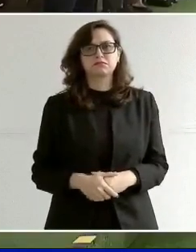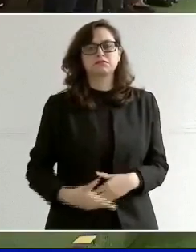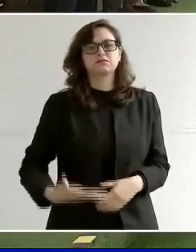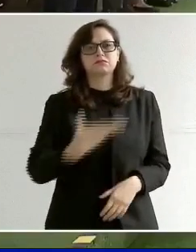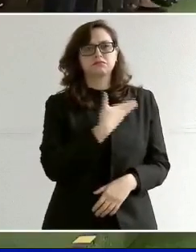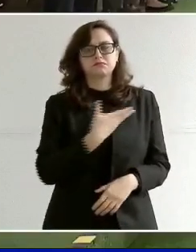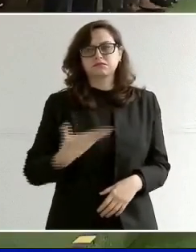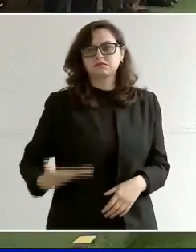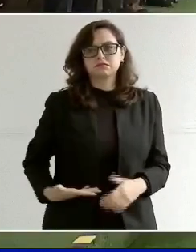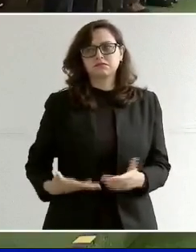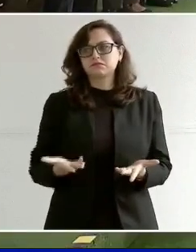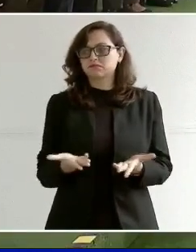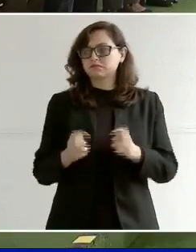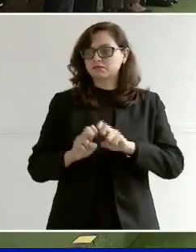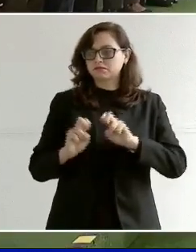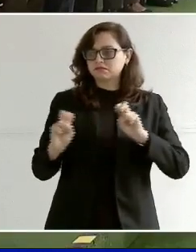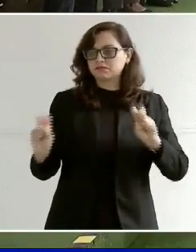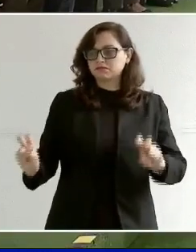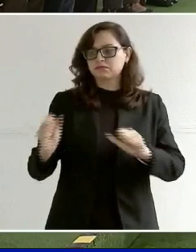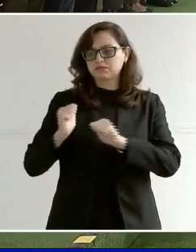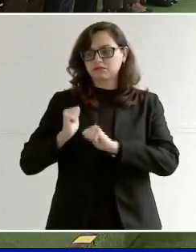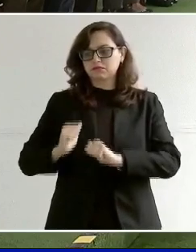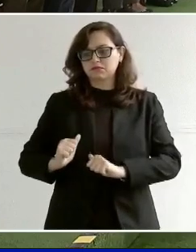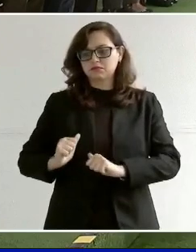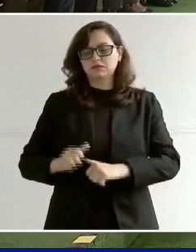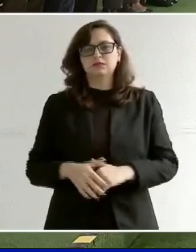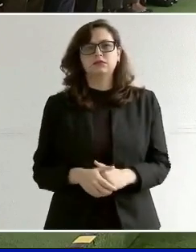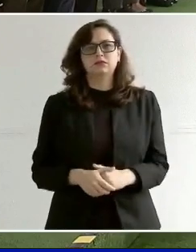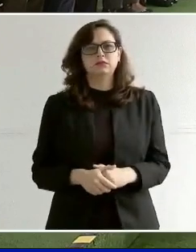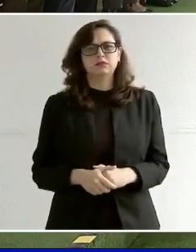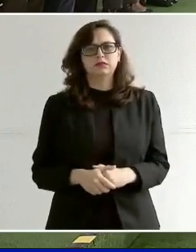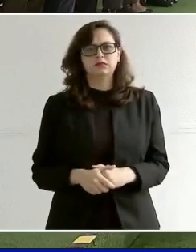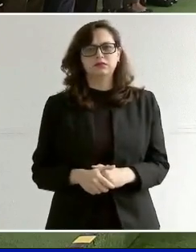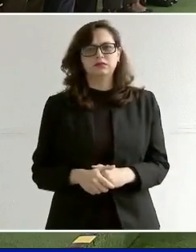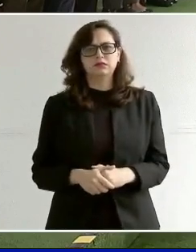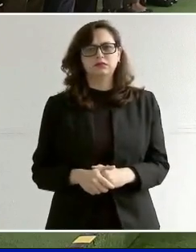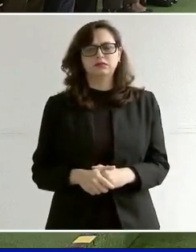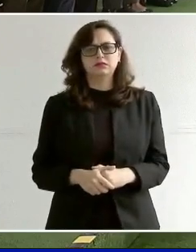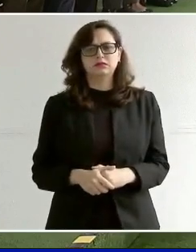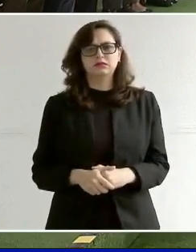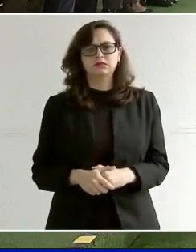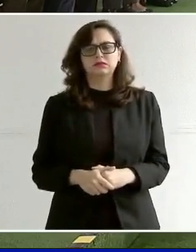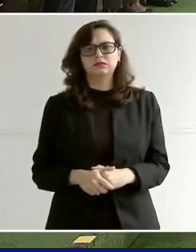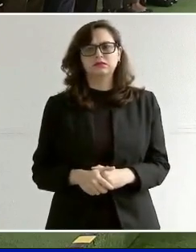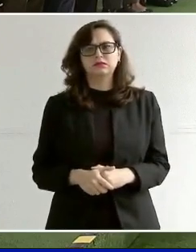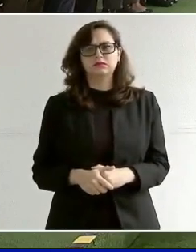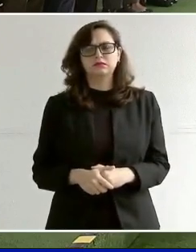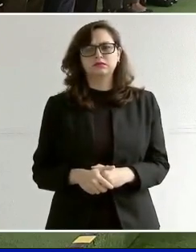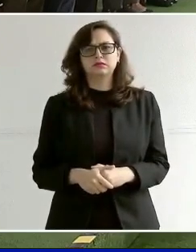señores del presidio que nos acompañan, presidenta de la Comisión Nacional de los Derechos Humanos.